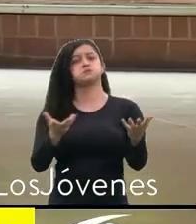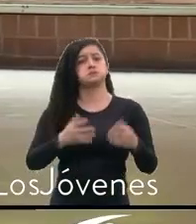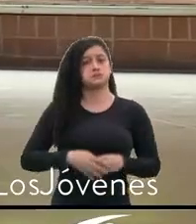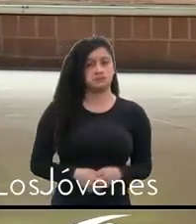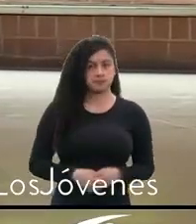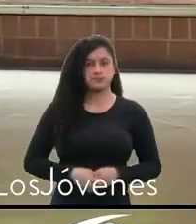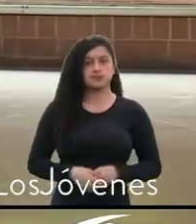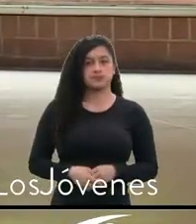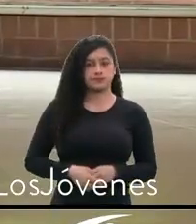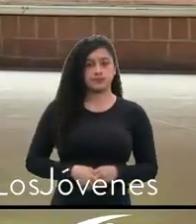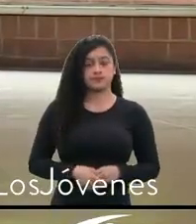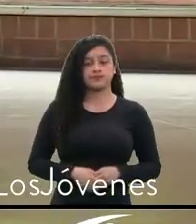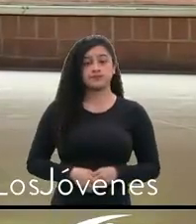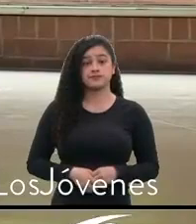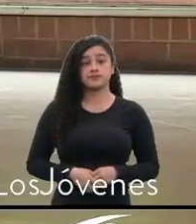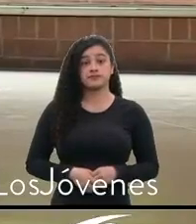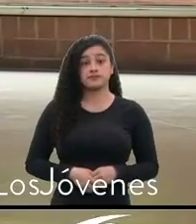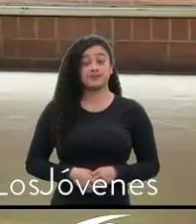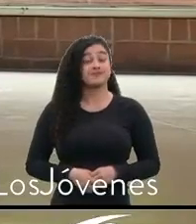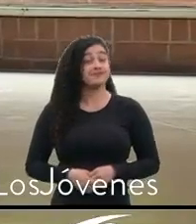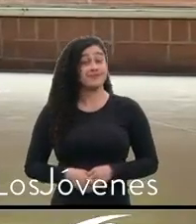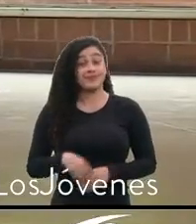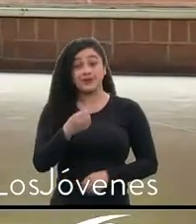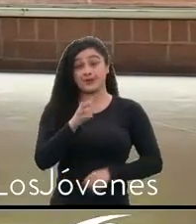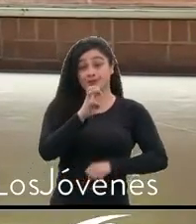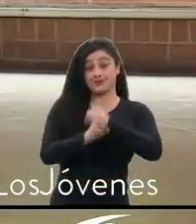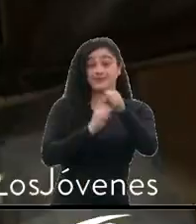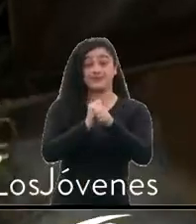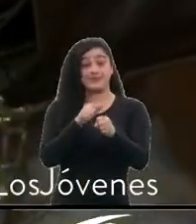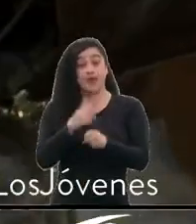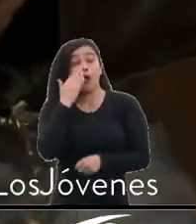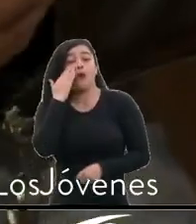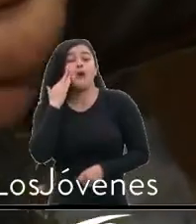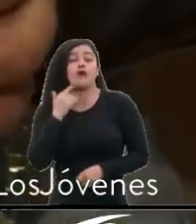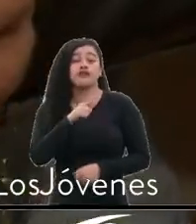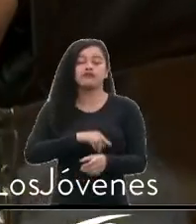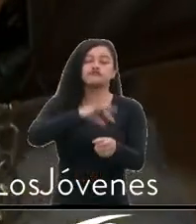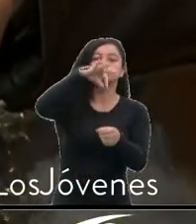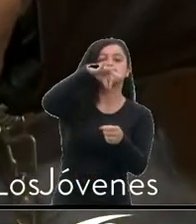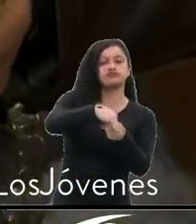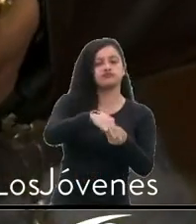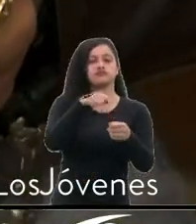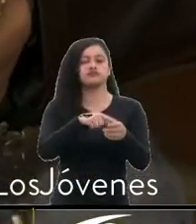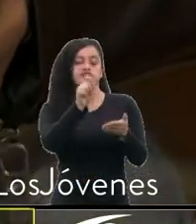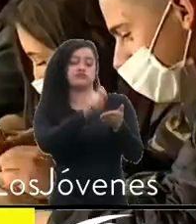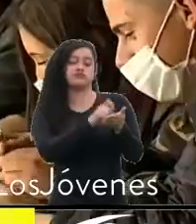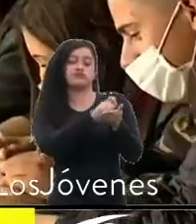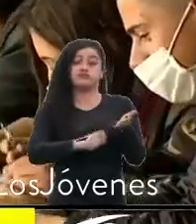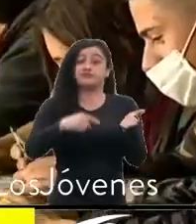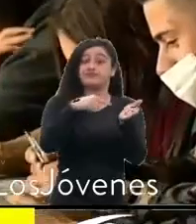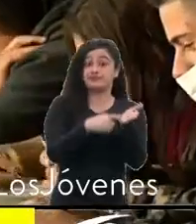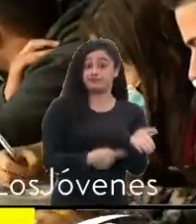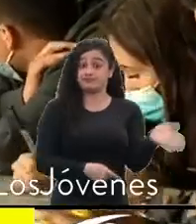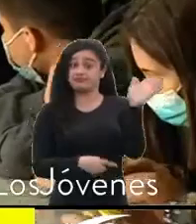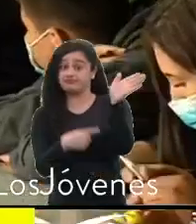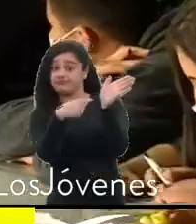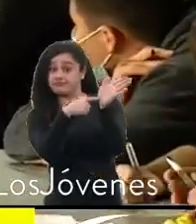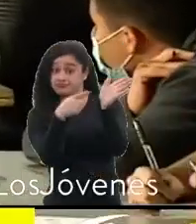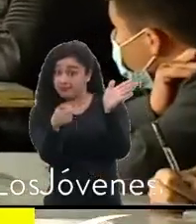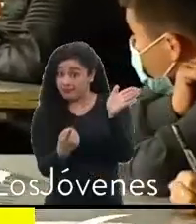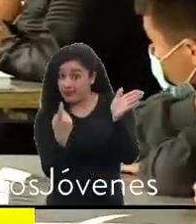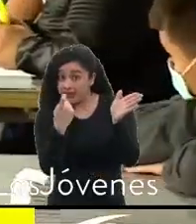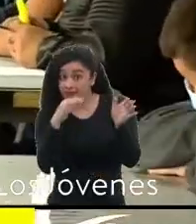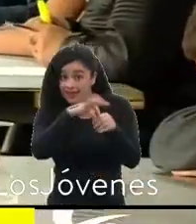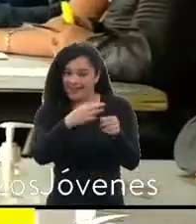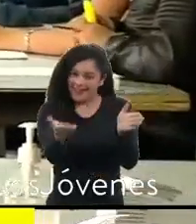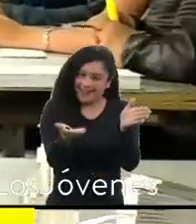Jessica Herreño, de 18 años, votó por primera vez y con certificado electoral en mano invita a quienes aún no lo han hecho. Que